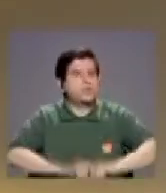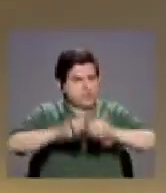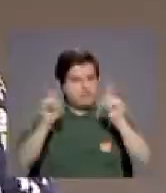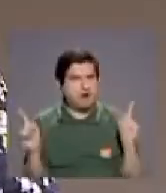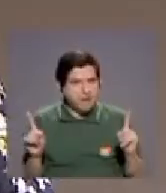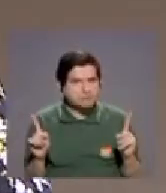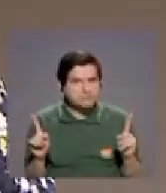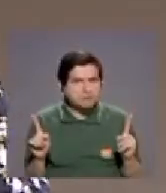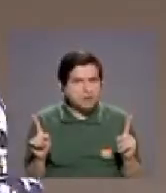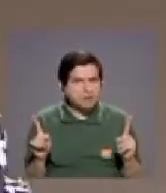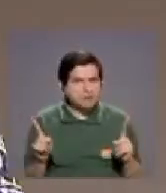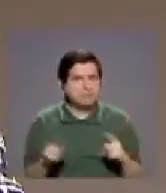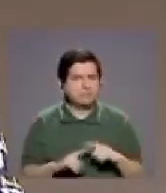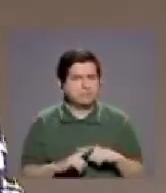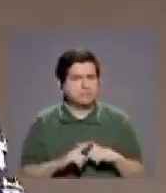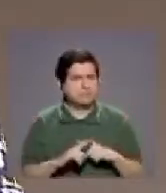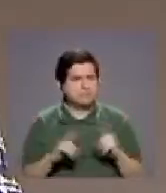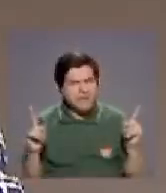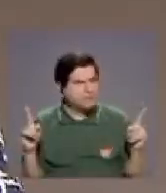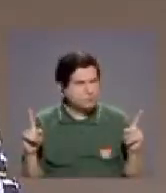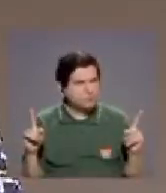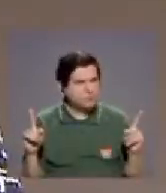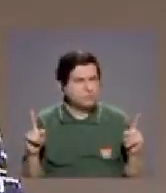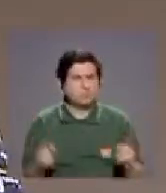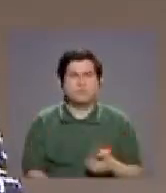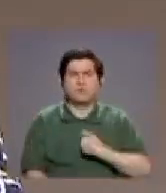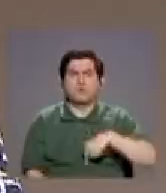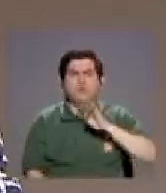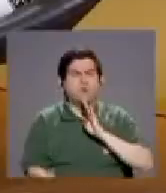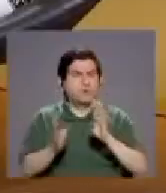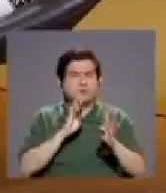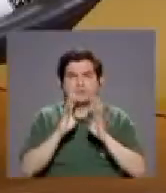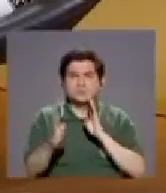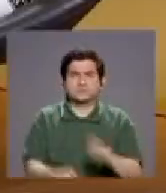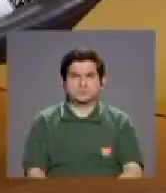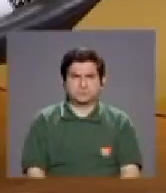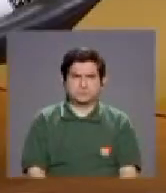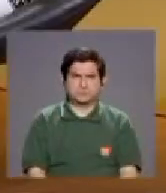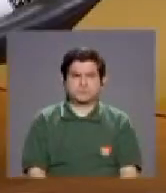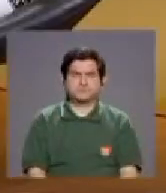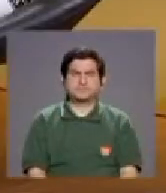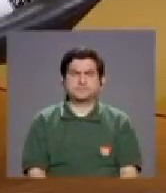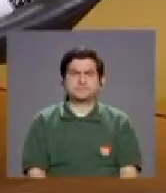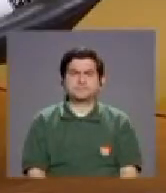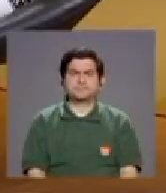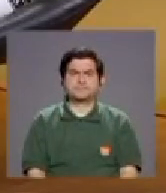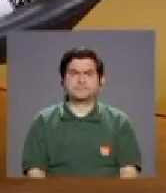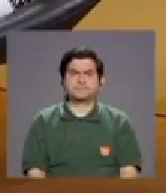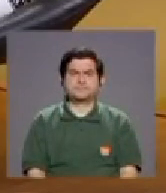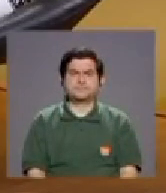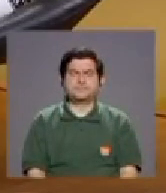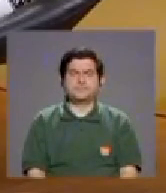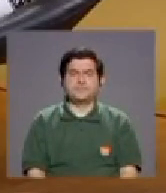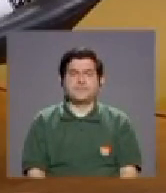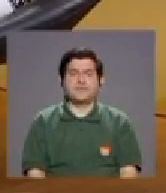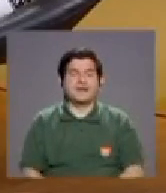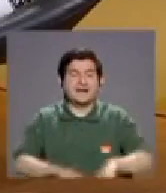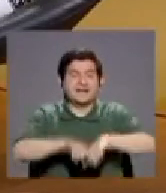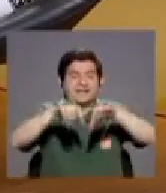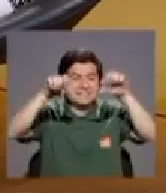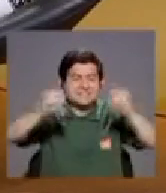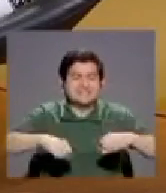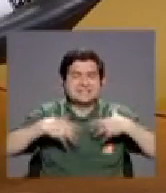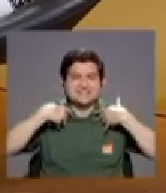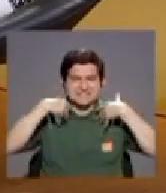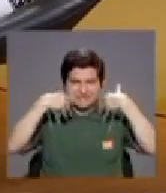distintos, pero lo que estamos hablando es de que nuestro sistema de